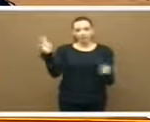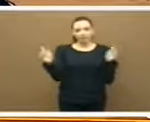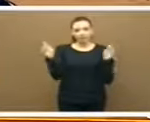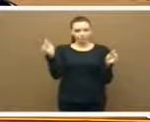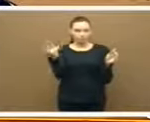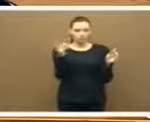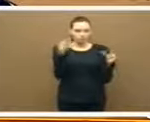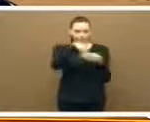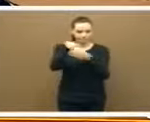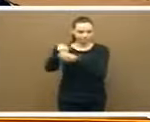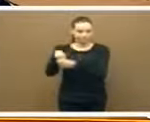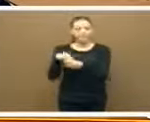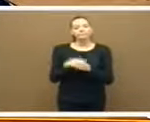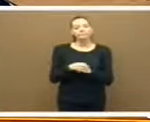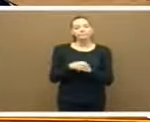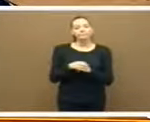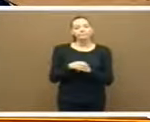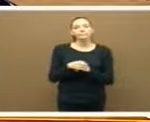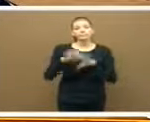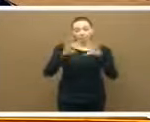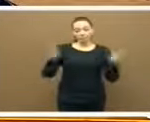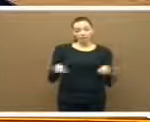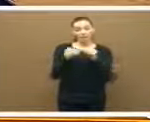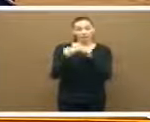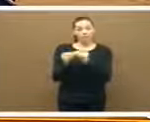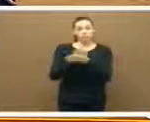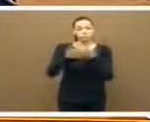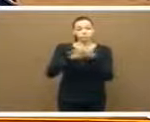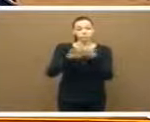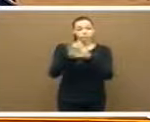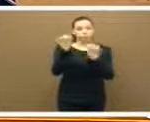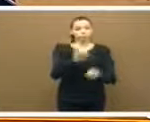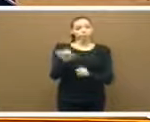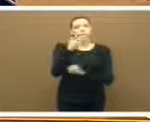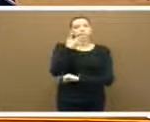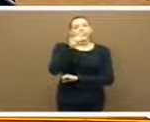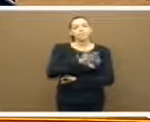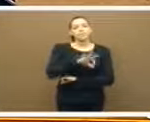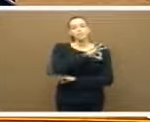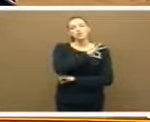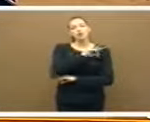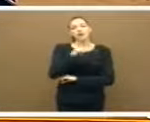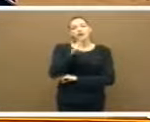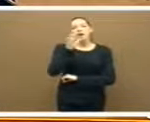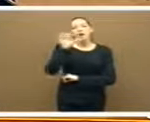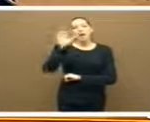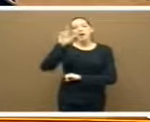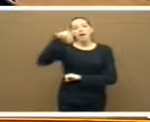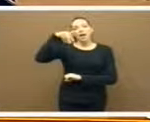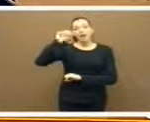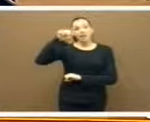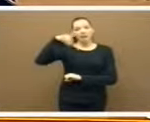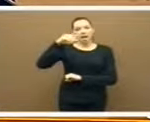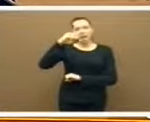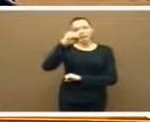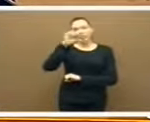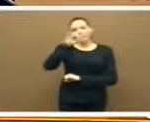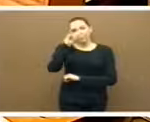incluidas. Para la defensa de este conjunto de enmiendas tiene la palabra, y por dicho grupo parlamentario, el señor Hernández Sánchez, por tiempo de